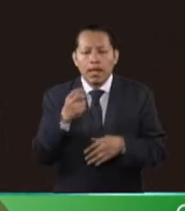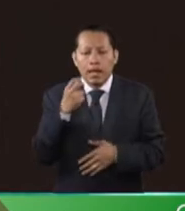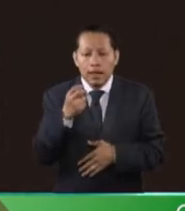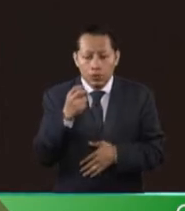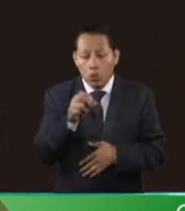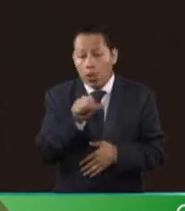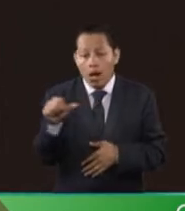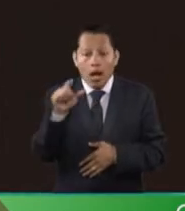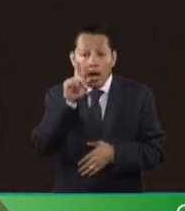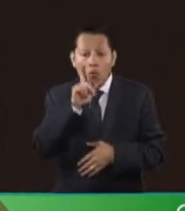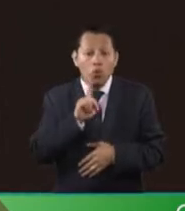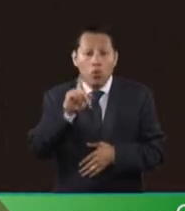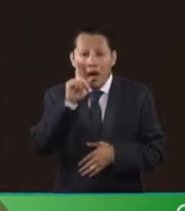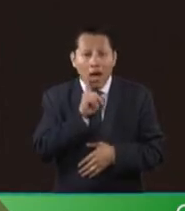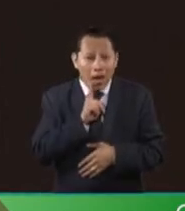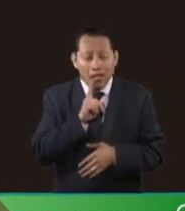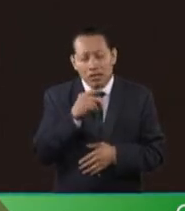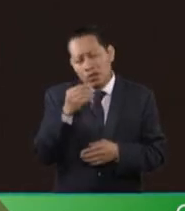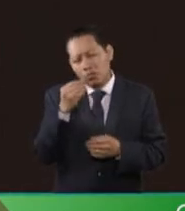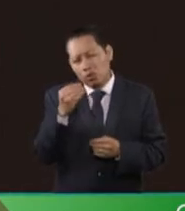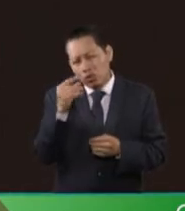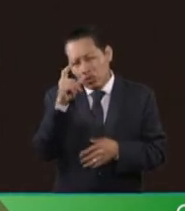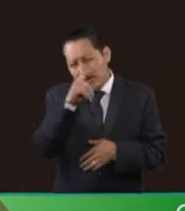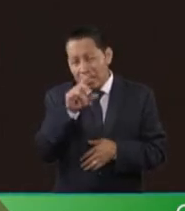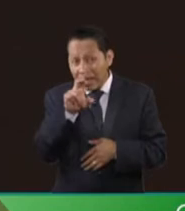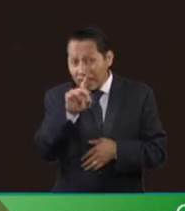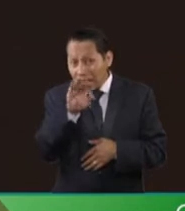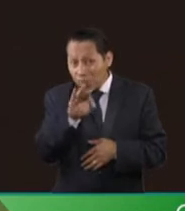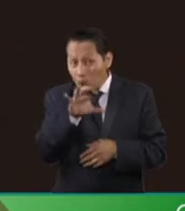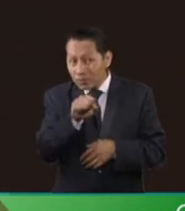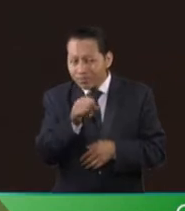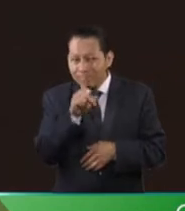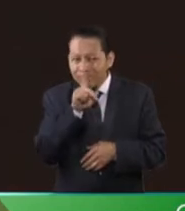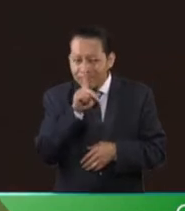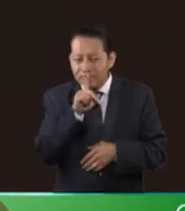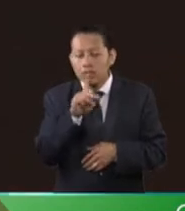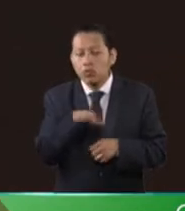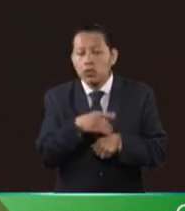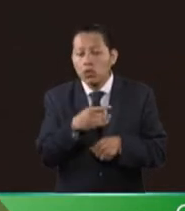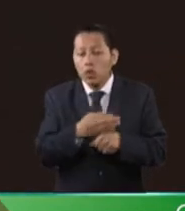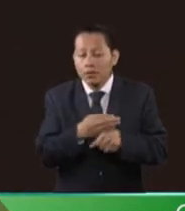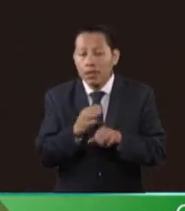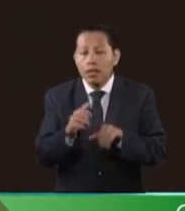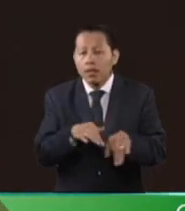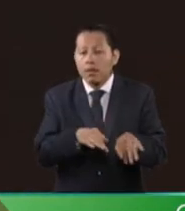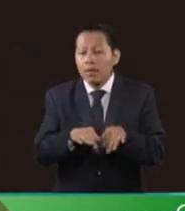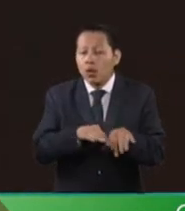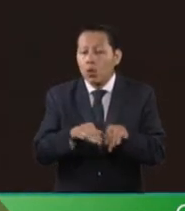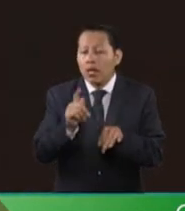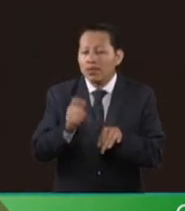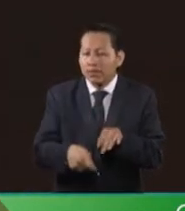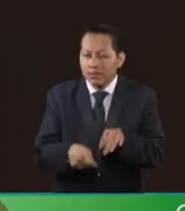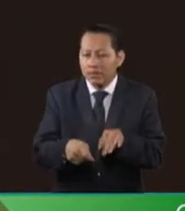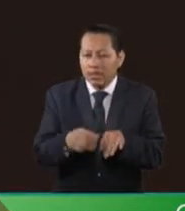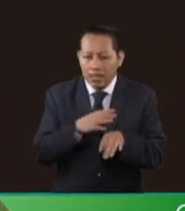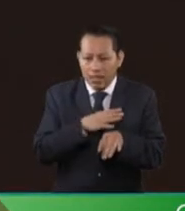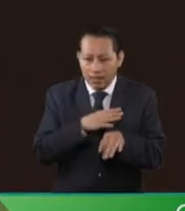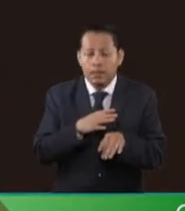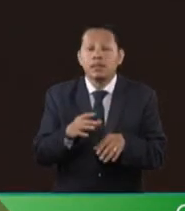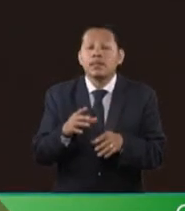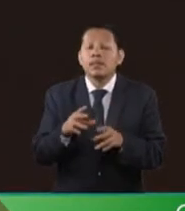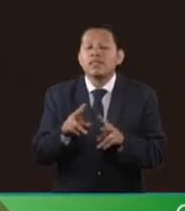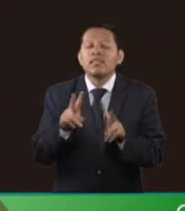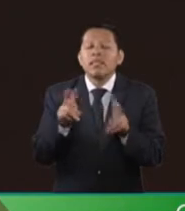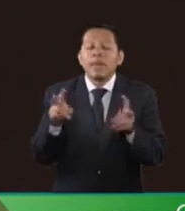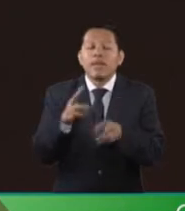esas mujeres les costará muchísimo trabajo destinar este porcentaje. Porque actualmente en el mercado laboral, en el sector terciario